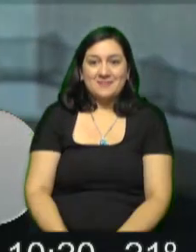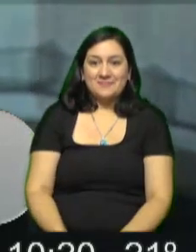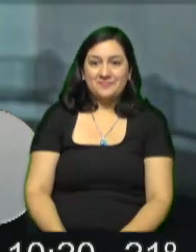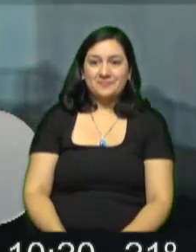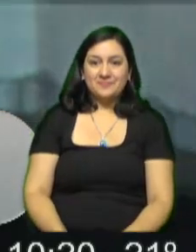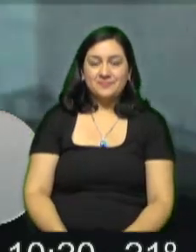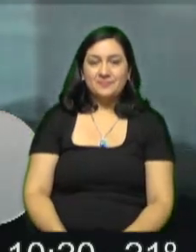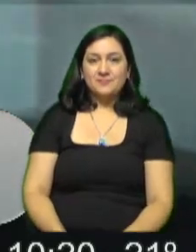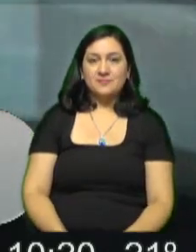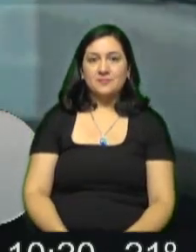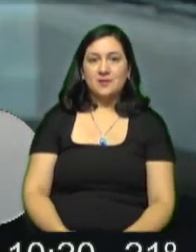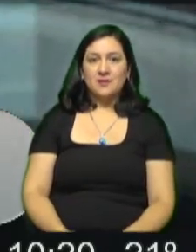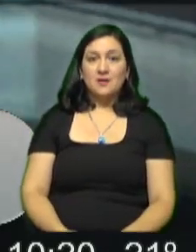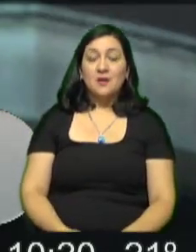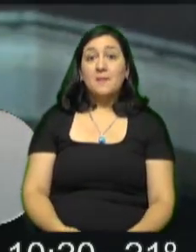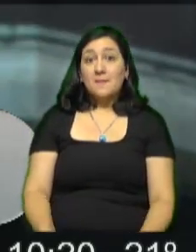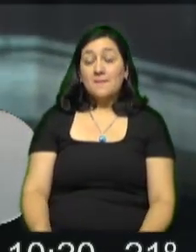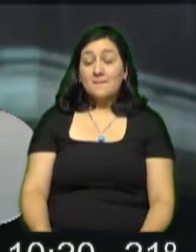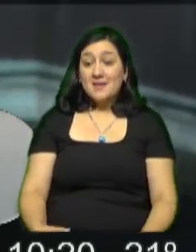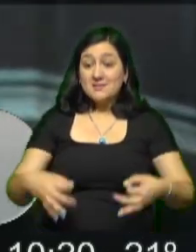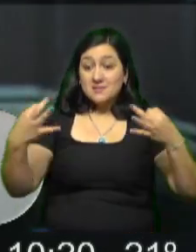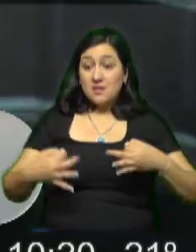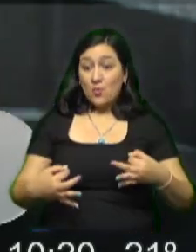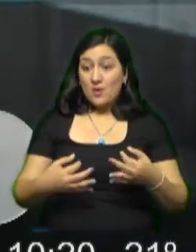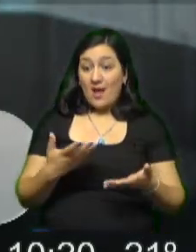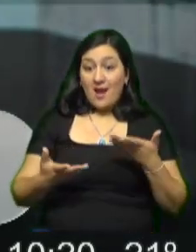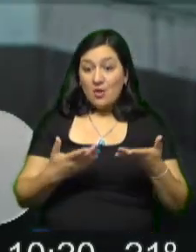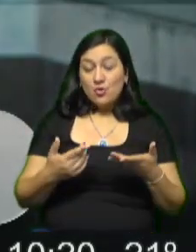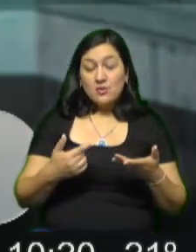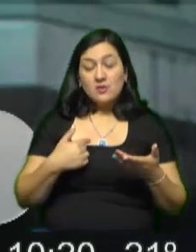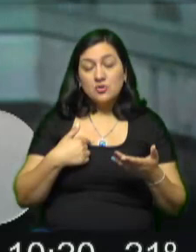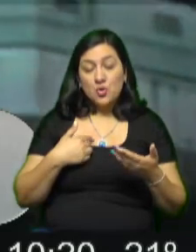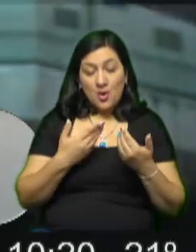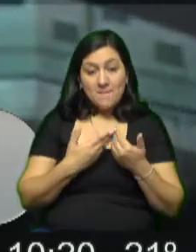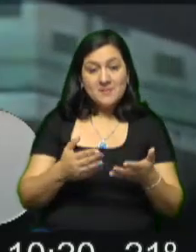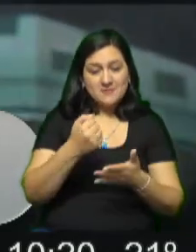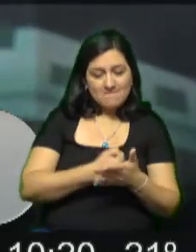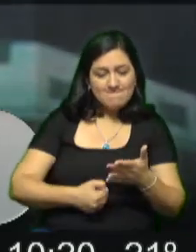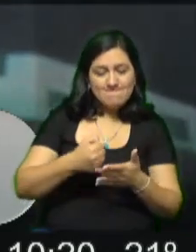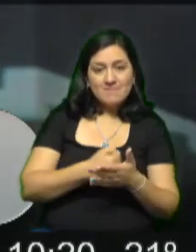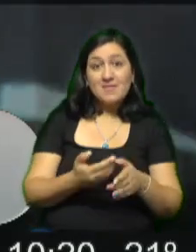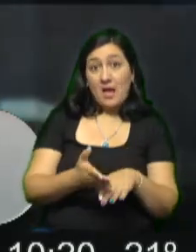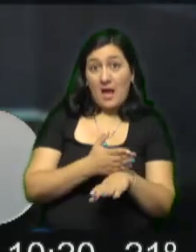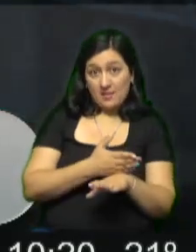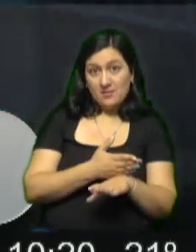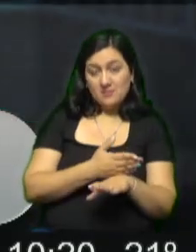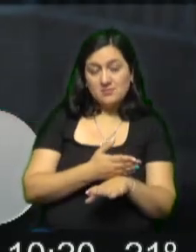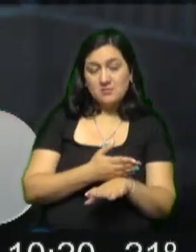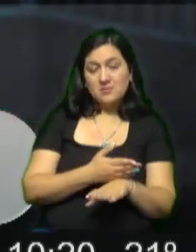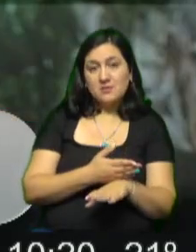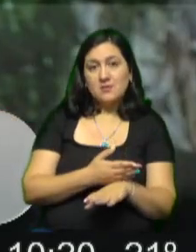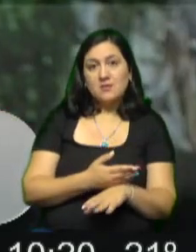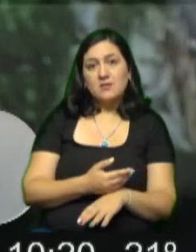dijiste, me confirma algo que yo siempre intenté desde que empecé en la música, desde antes de ser músico, que